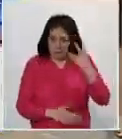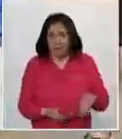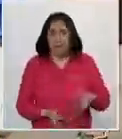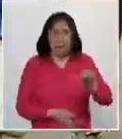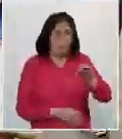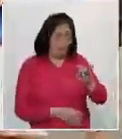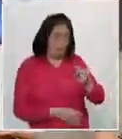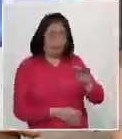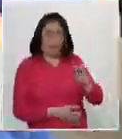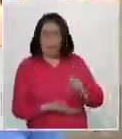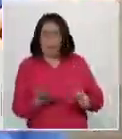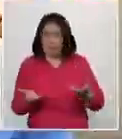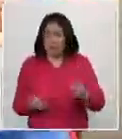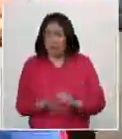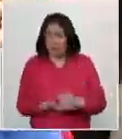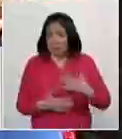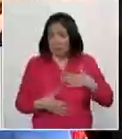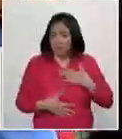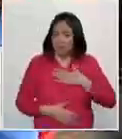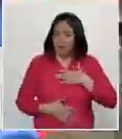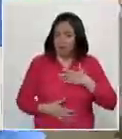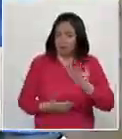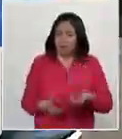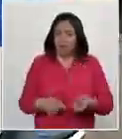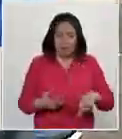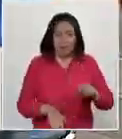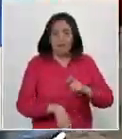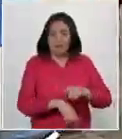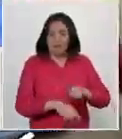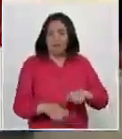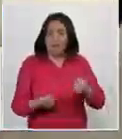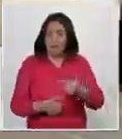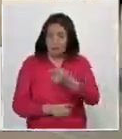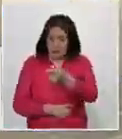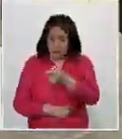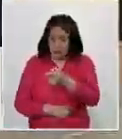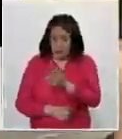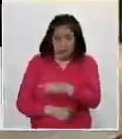Matías, tenga el gusto de disfrutar este lindo momento que se está viviendo.